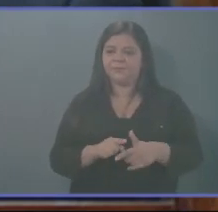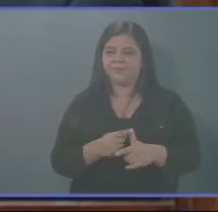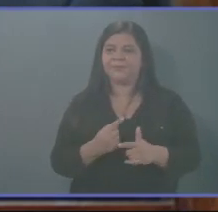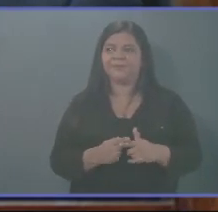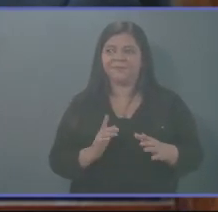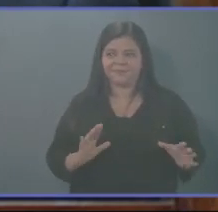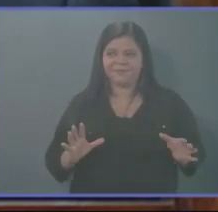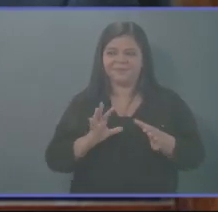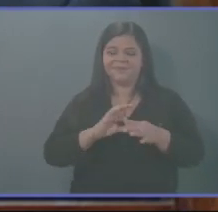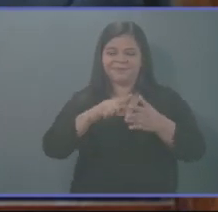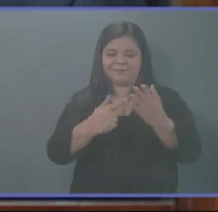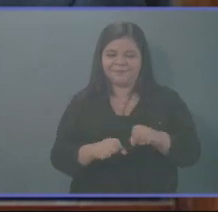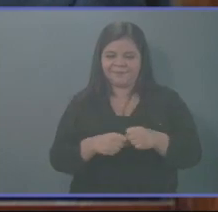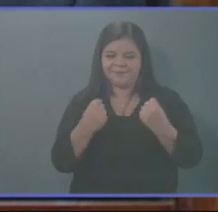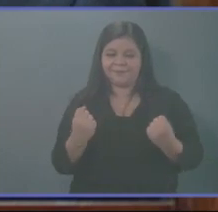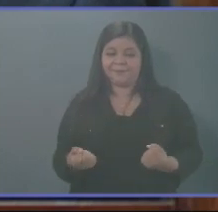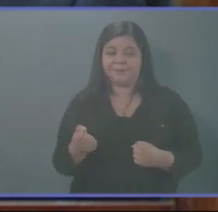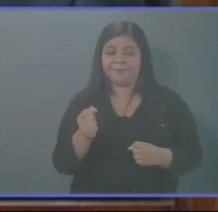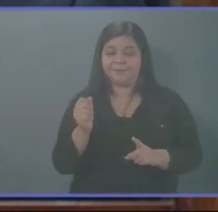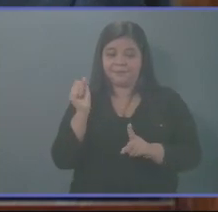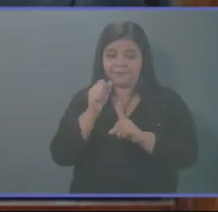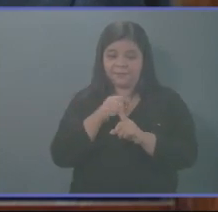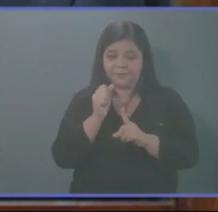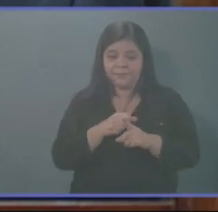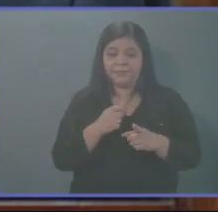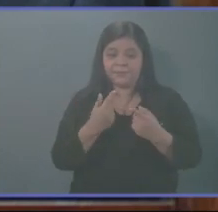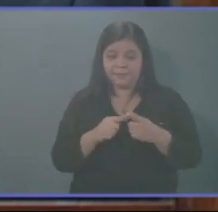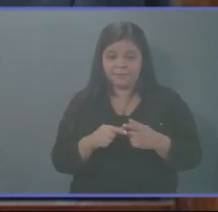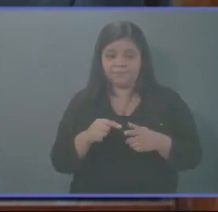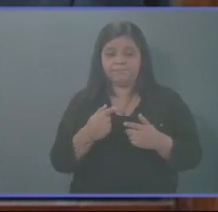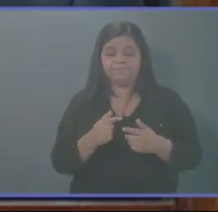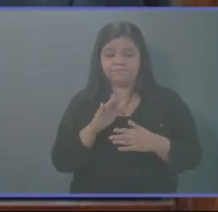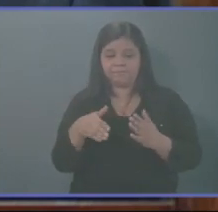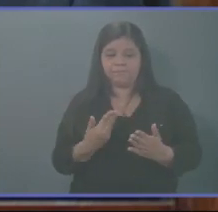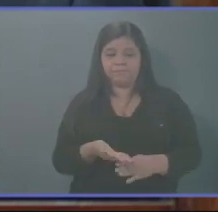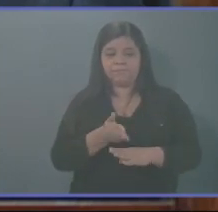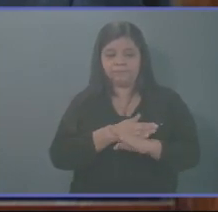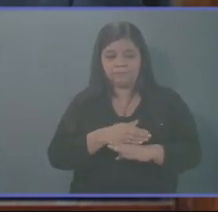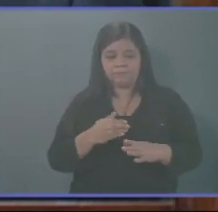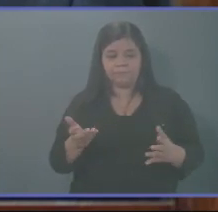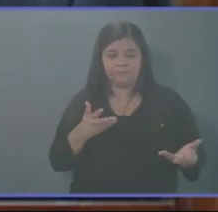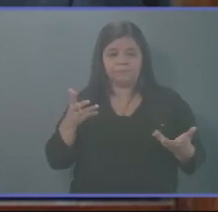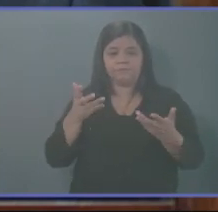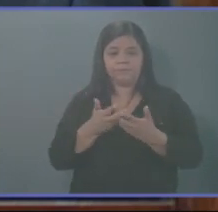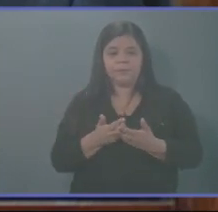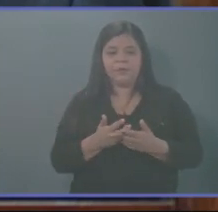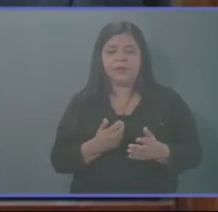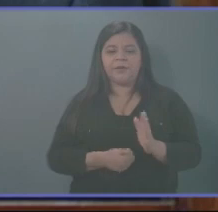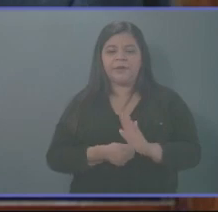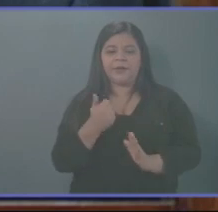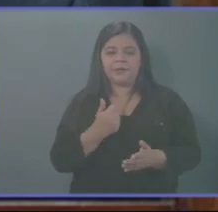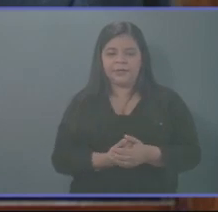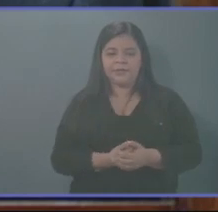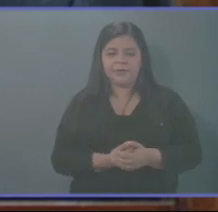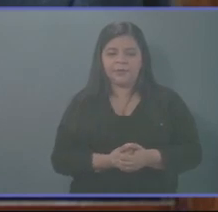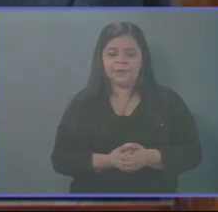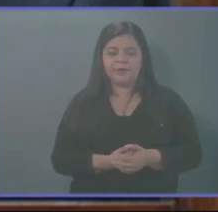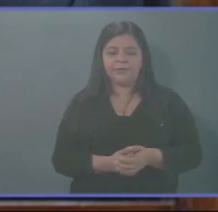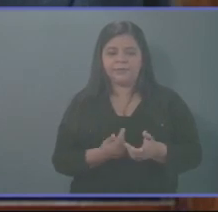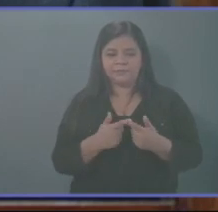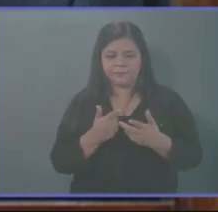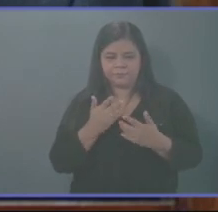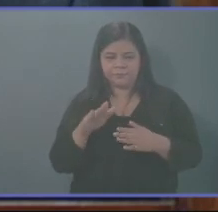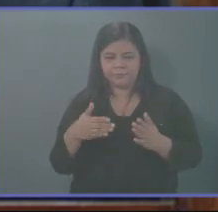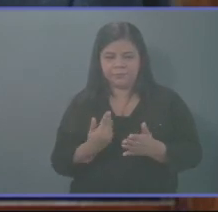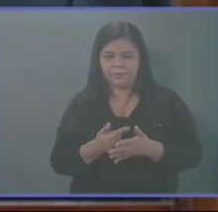fraude electoral y el delito de las agrupaciones ilícitas de la forma analizada, al hacer el examen de concurso aparente de normas, consideramos que subsisten